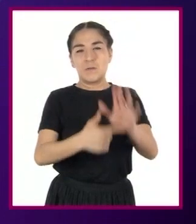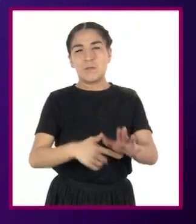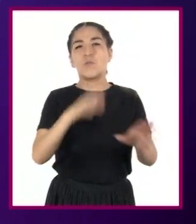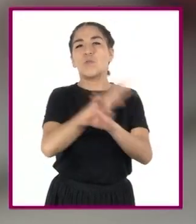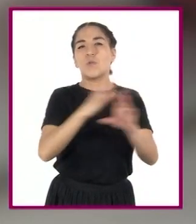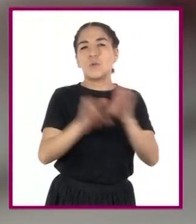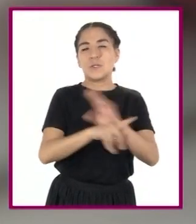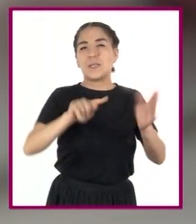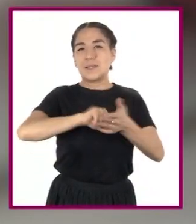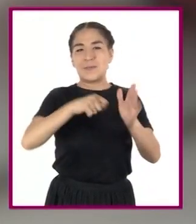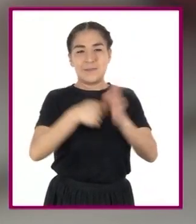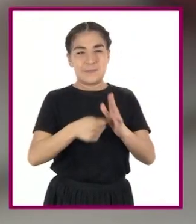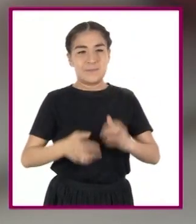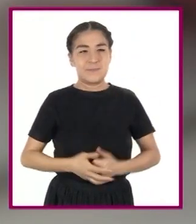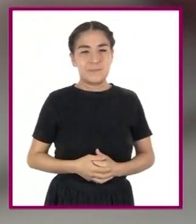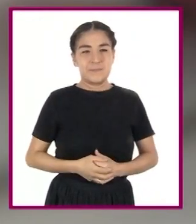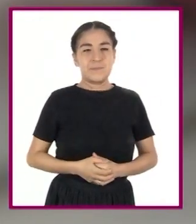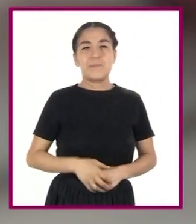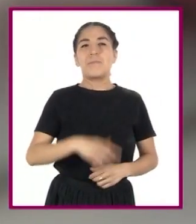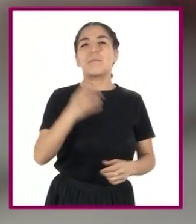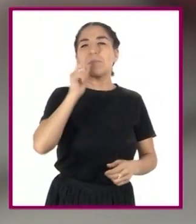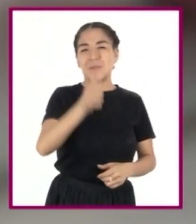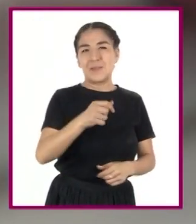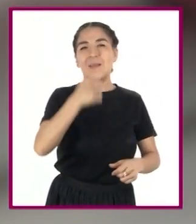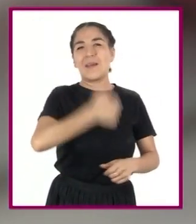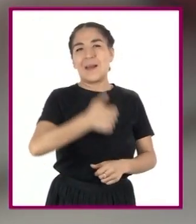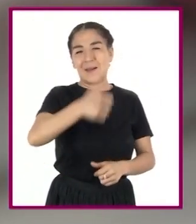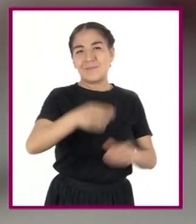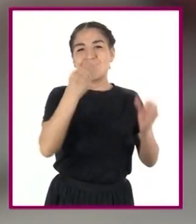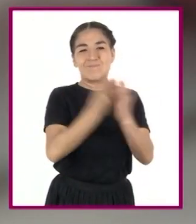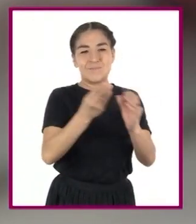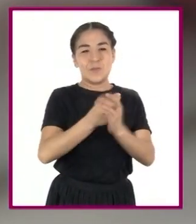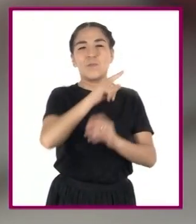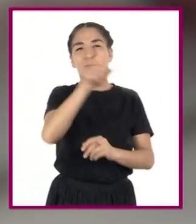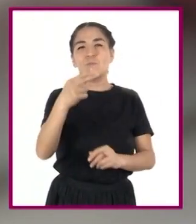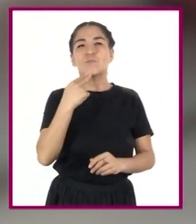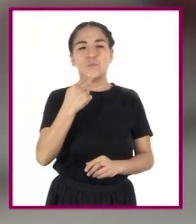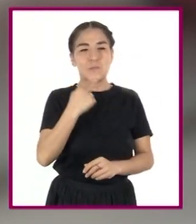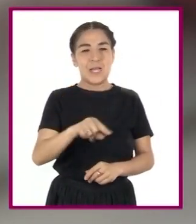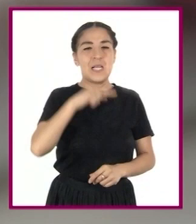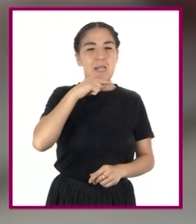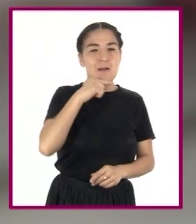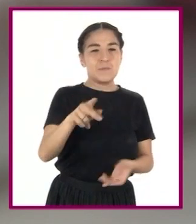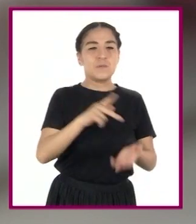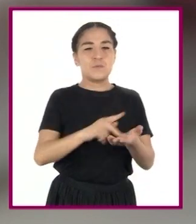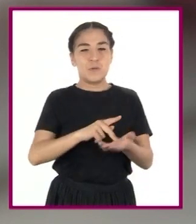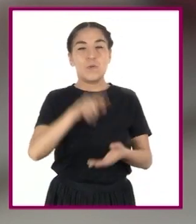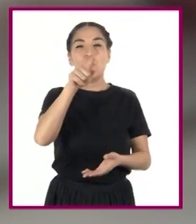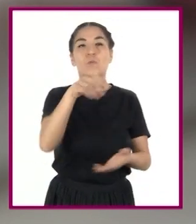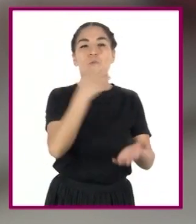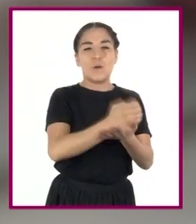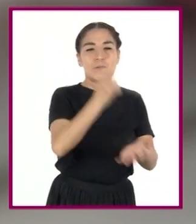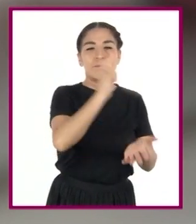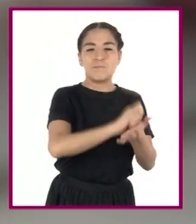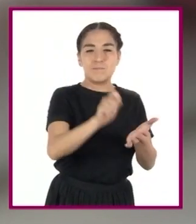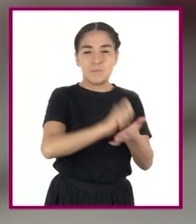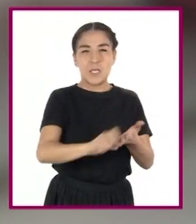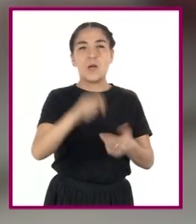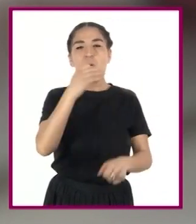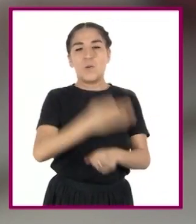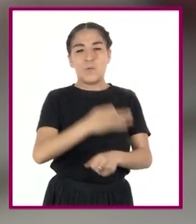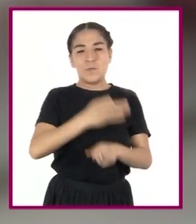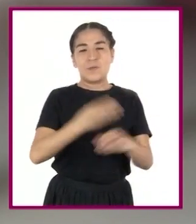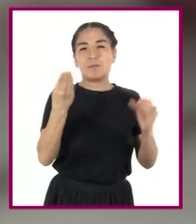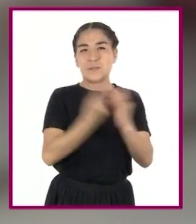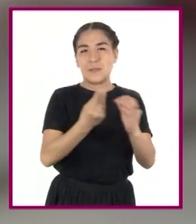técnico. Como cada sesión, necesitarán su cuaderno, lápiz o bolígrafo. No olviden tomar apuntes y registrar a lo largo de la